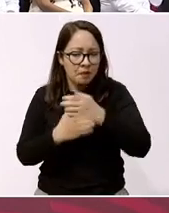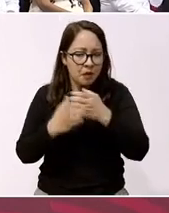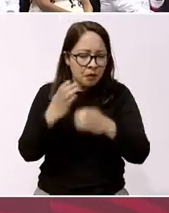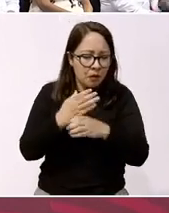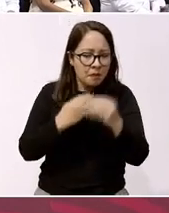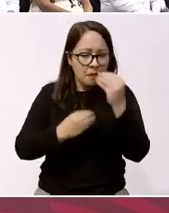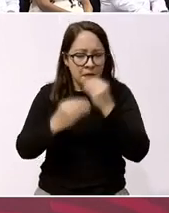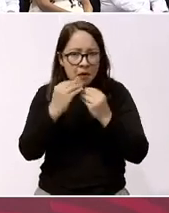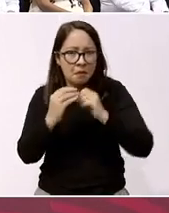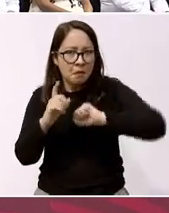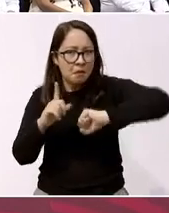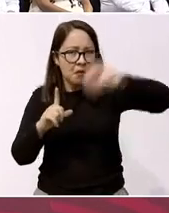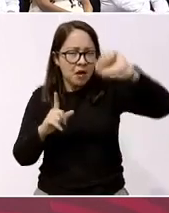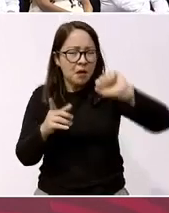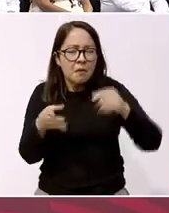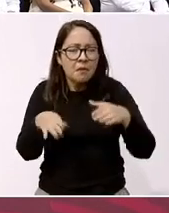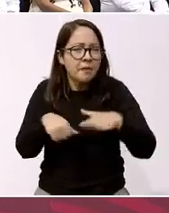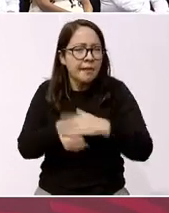Nosotros, porque